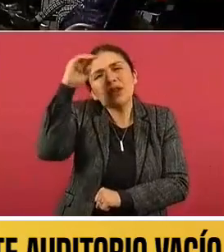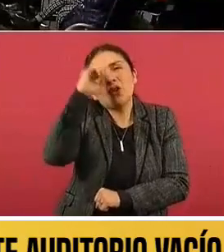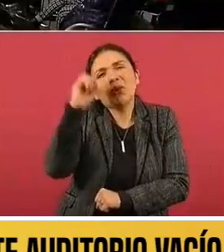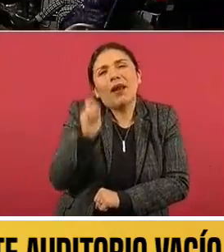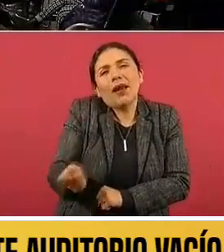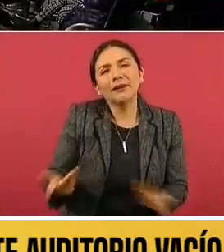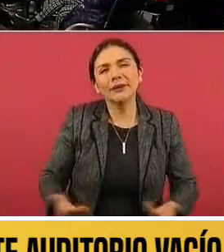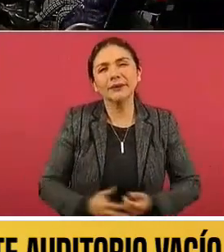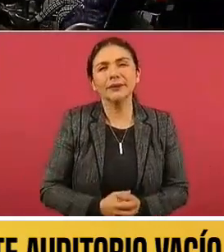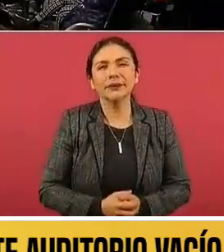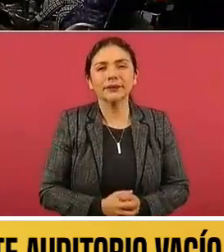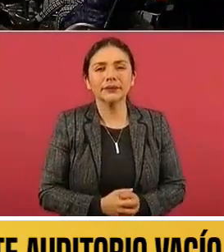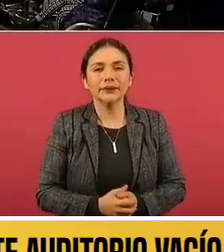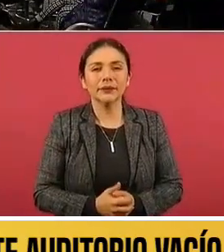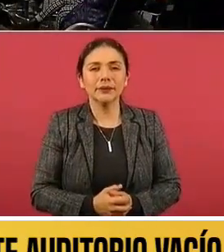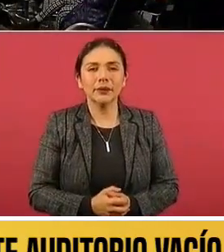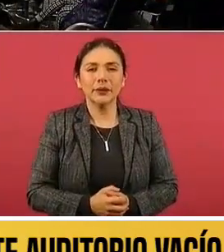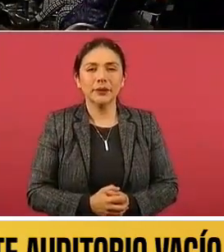gracias